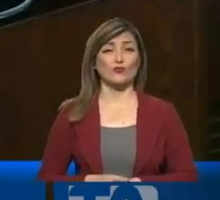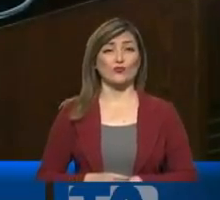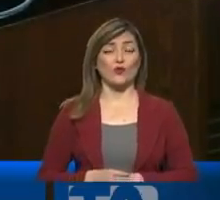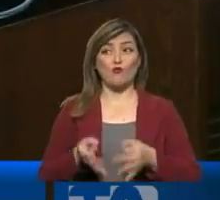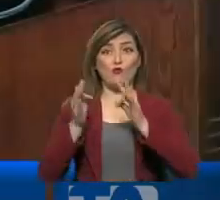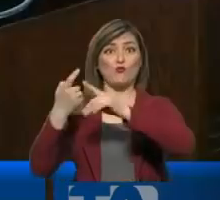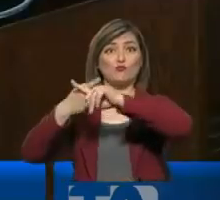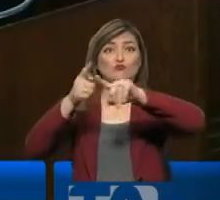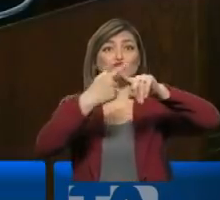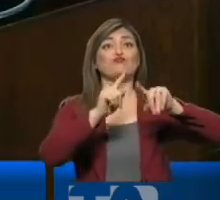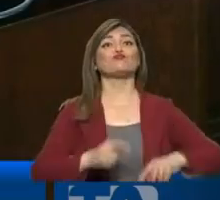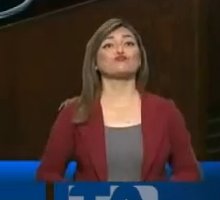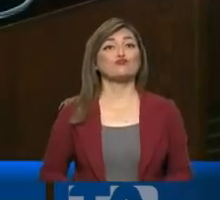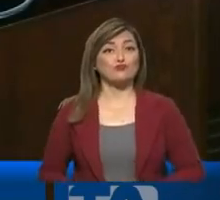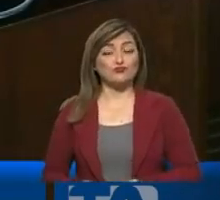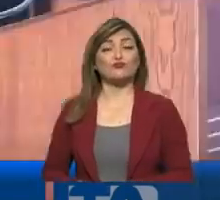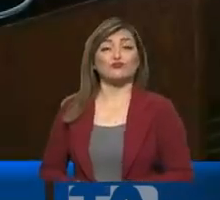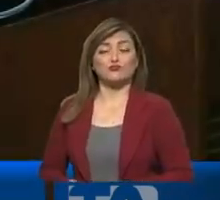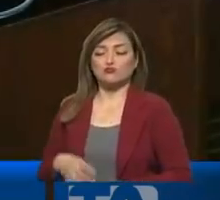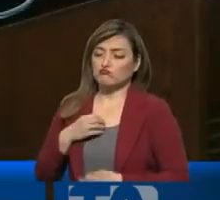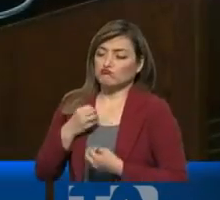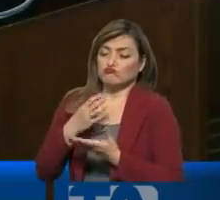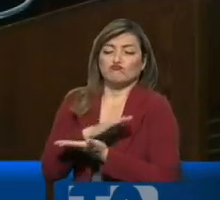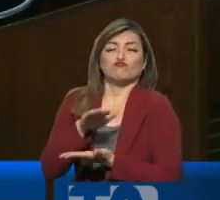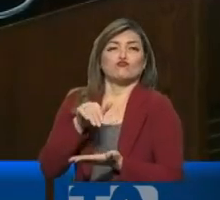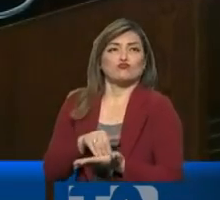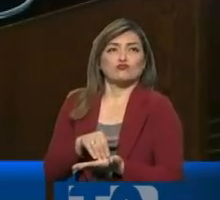otros mecanismos. Y sí, expresamente ratifico